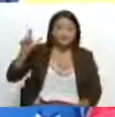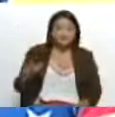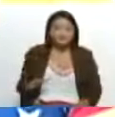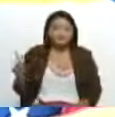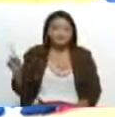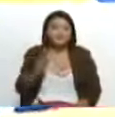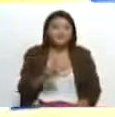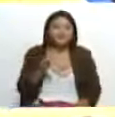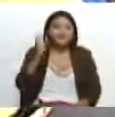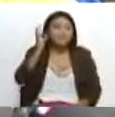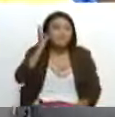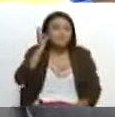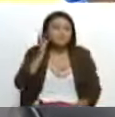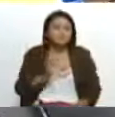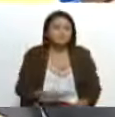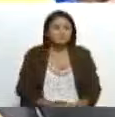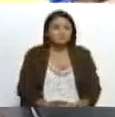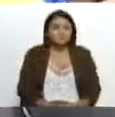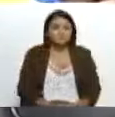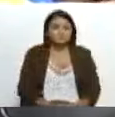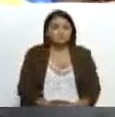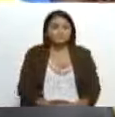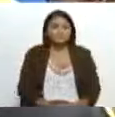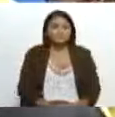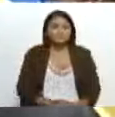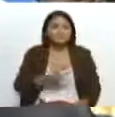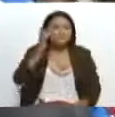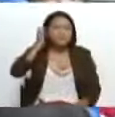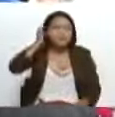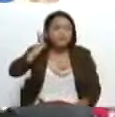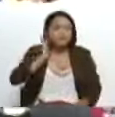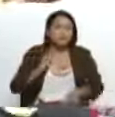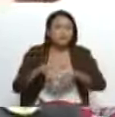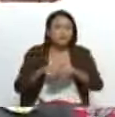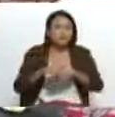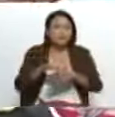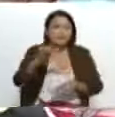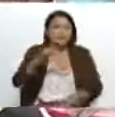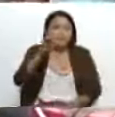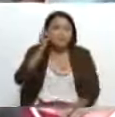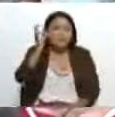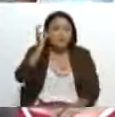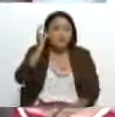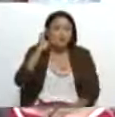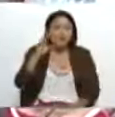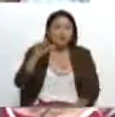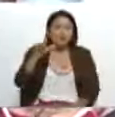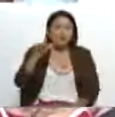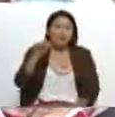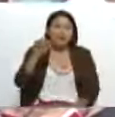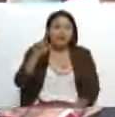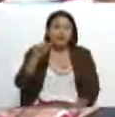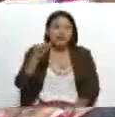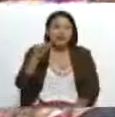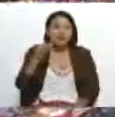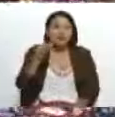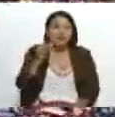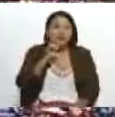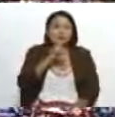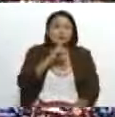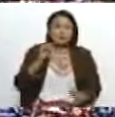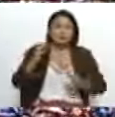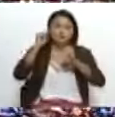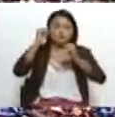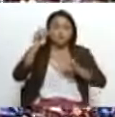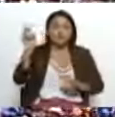de esa mujer ancestral, en la voz de nuestra ministra, Clara. ¡Que viva la patria! ¡Que